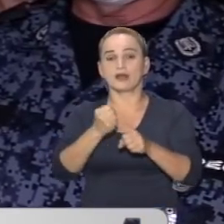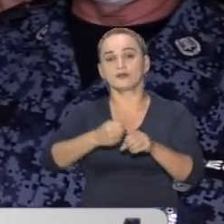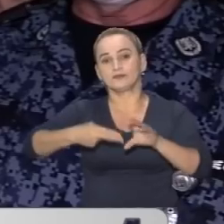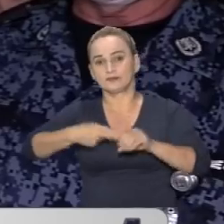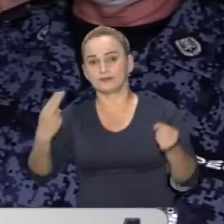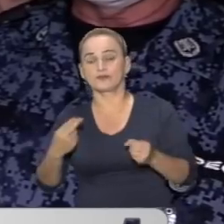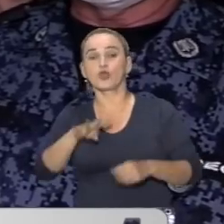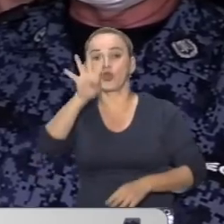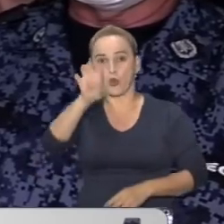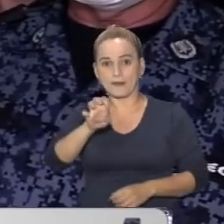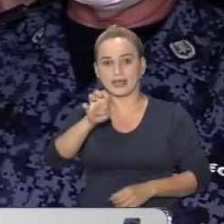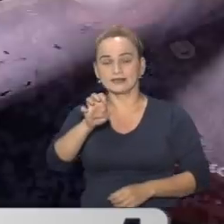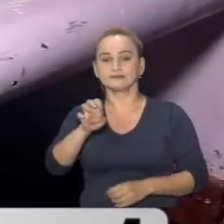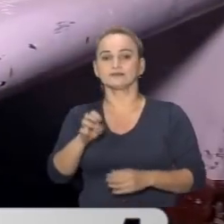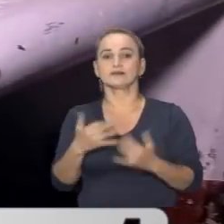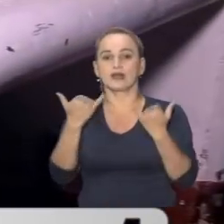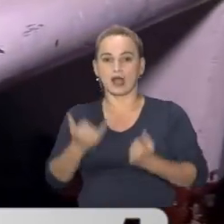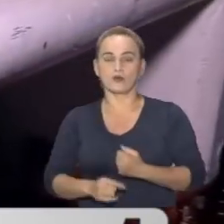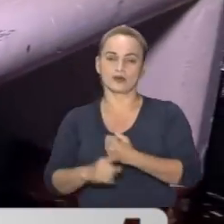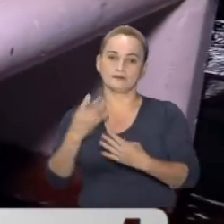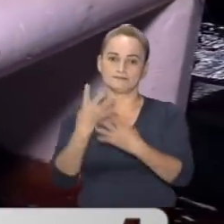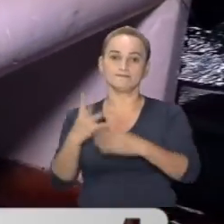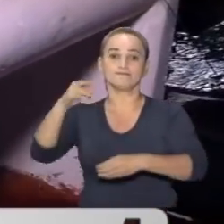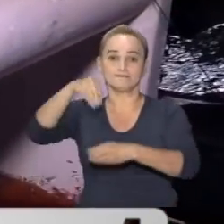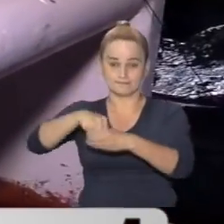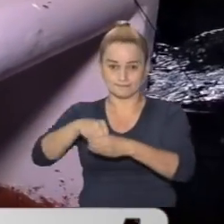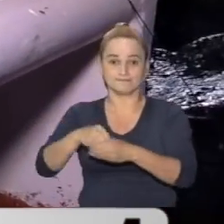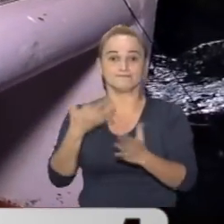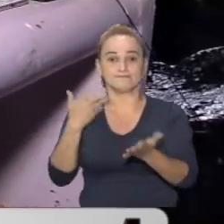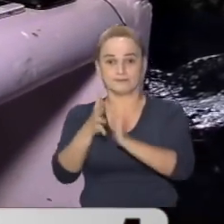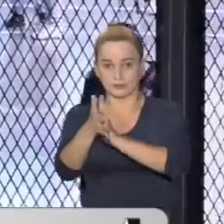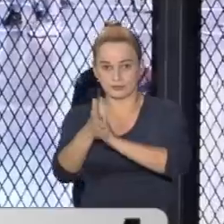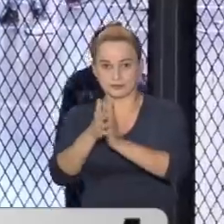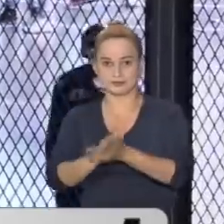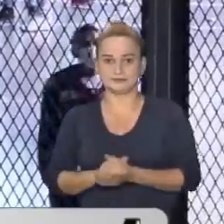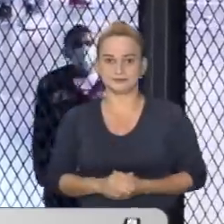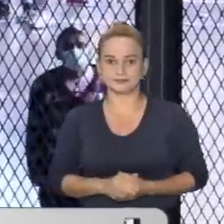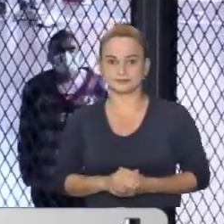hoy están privados de la libertad. Eso es lo que tenemos al momento.